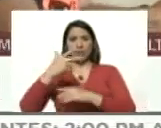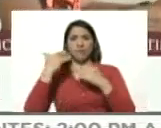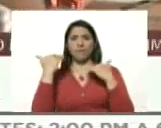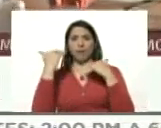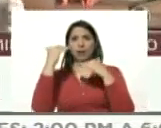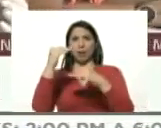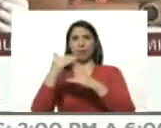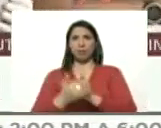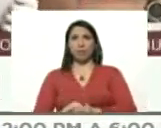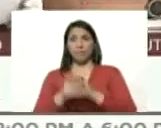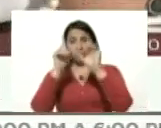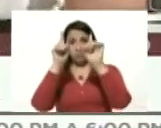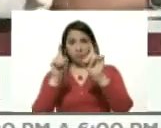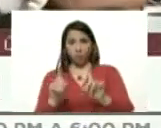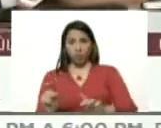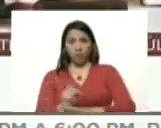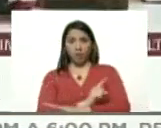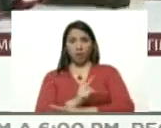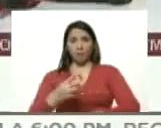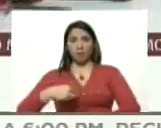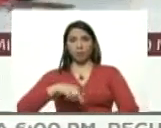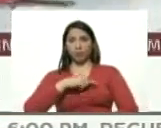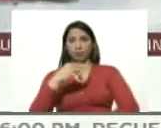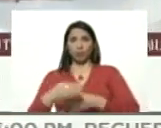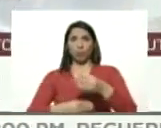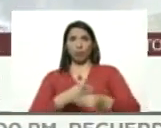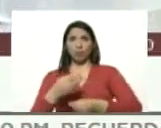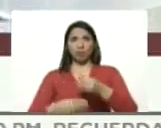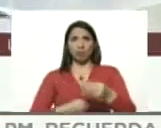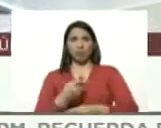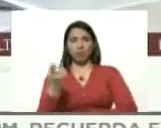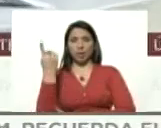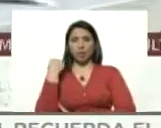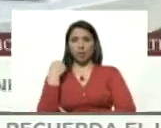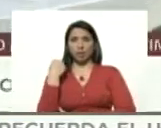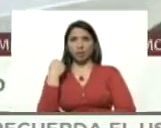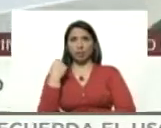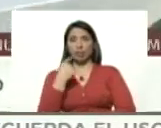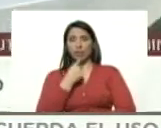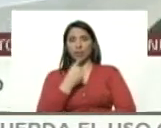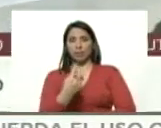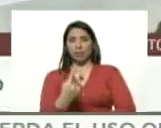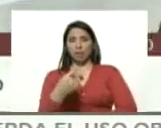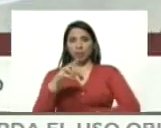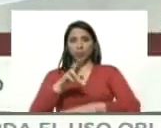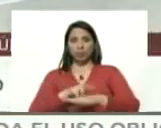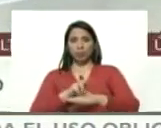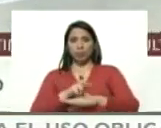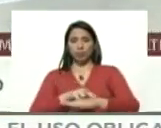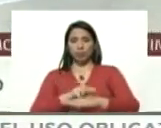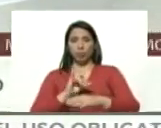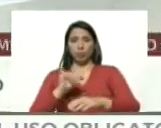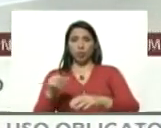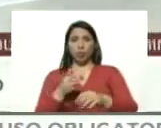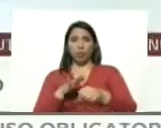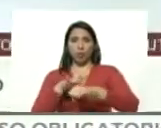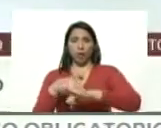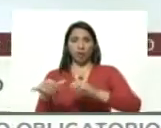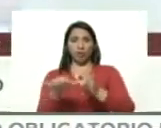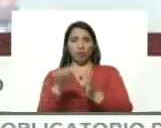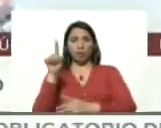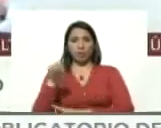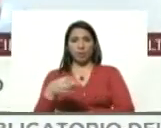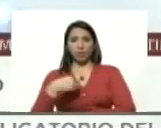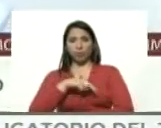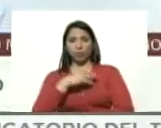de pruebas rápidas que estamos aplicando. Ayer lo decía el doctor Jorge Rodríguez, donde también estamos